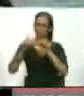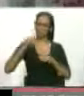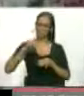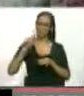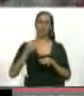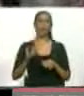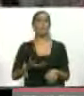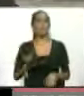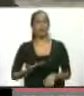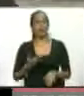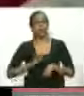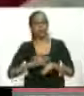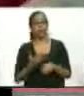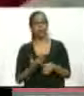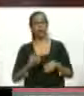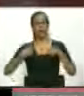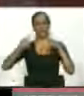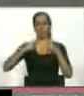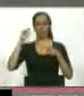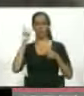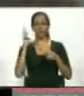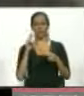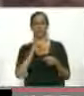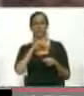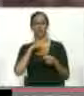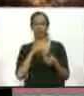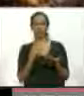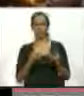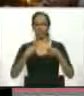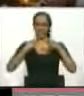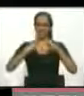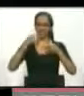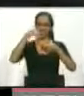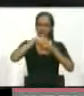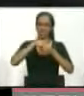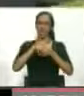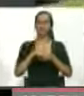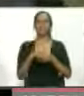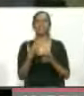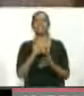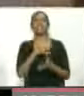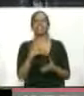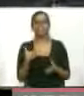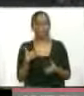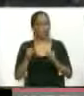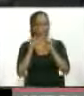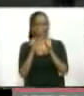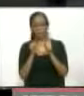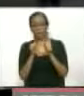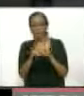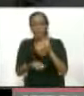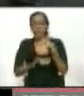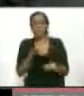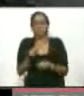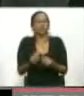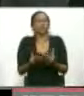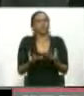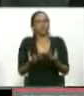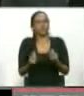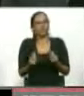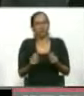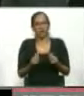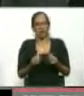porque los enemigos de venezuela y nuestros adversarios internos están tratando y seguirán tratando con muchos